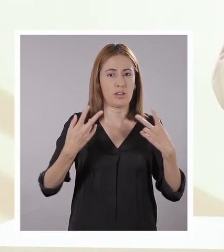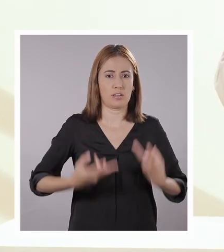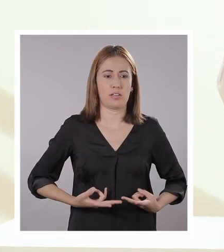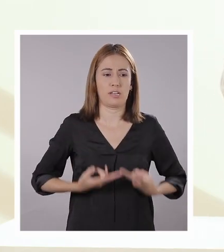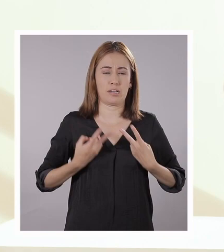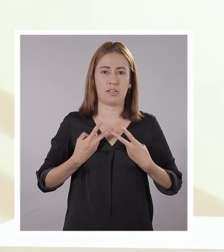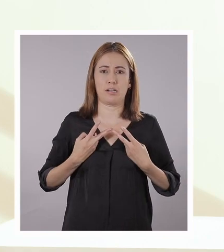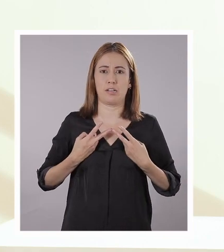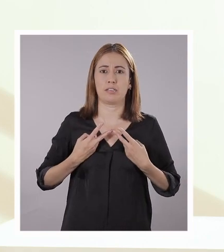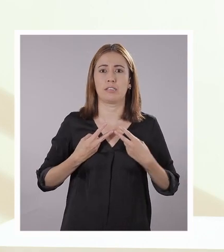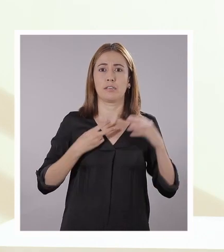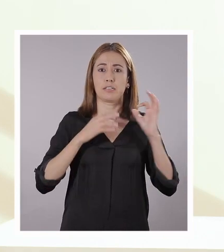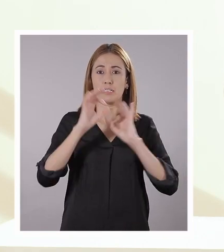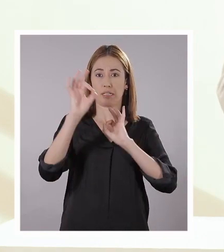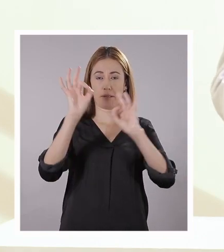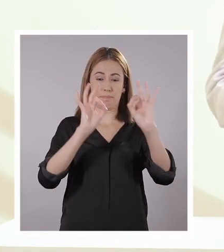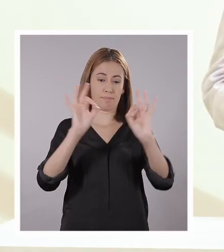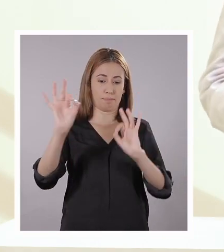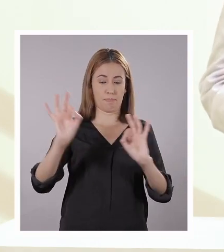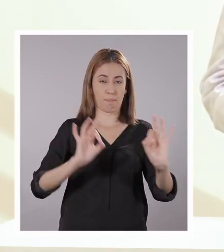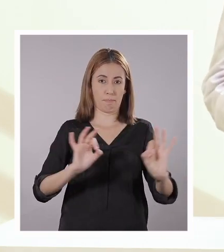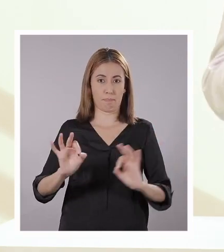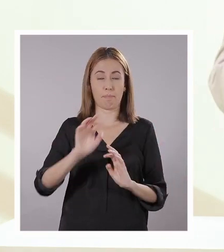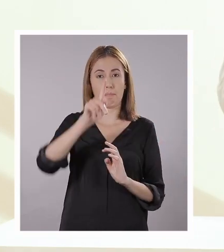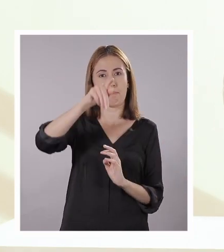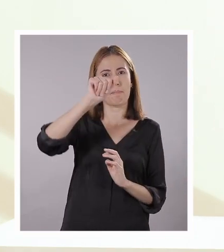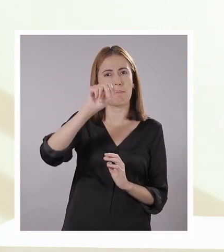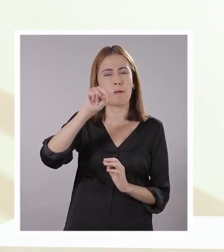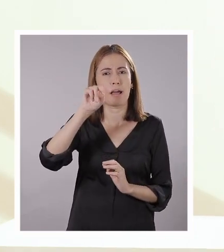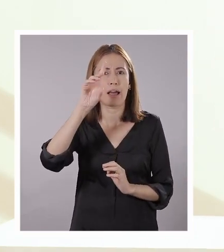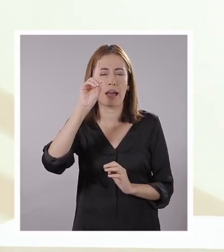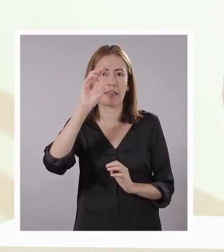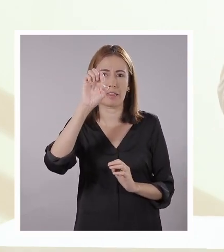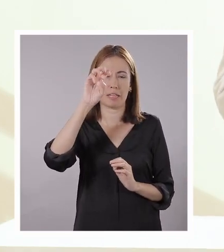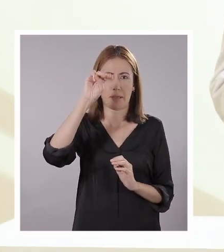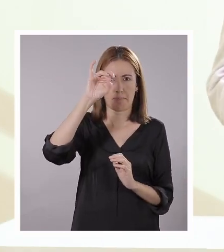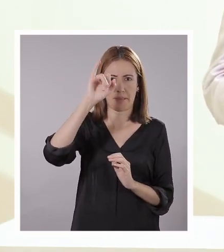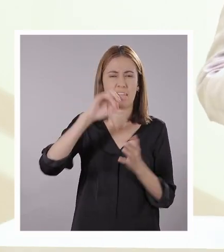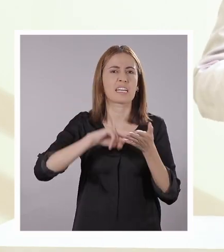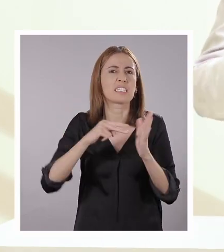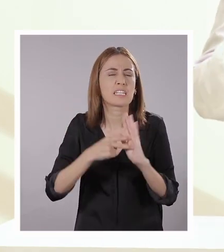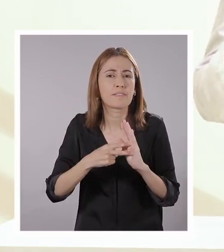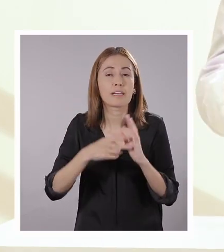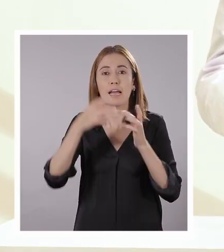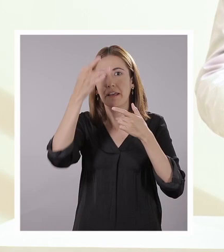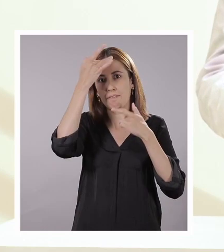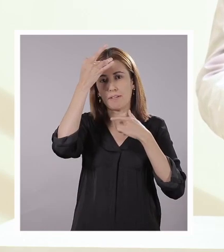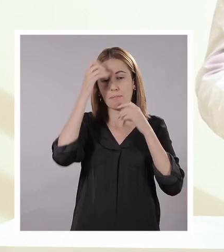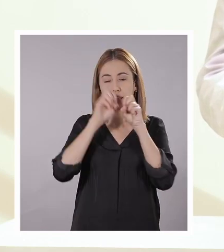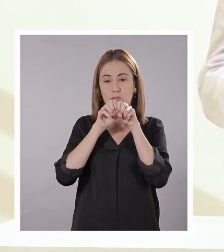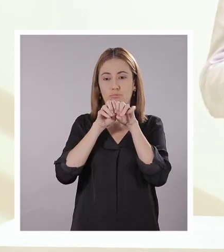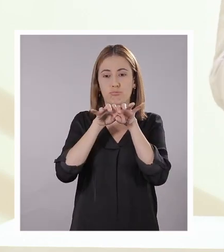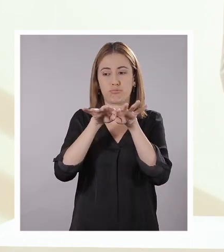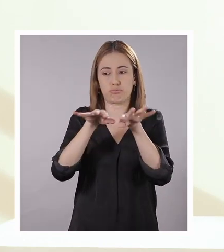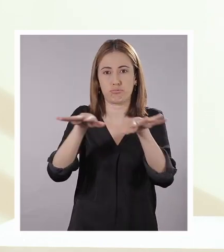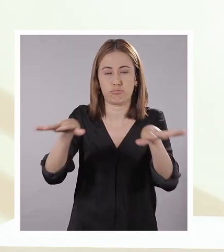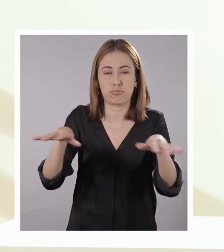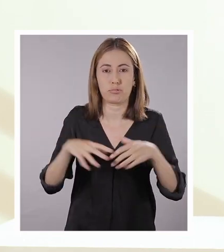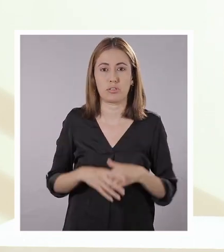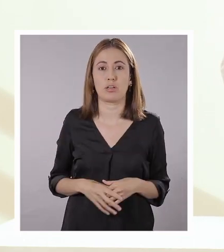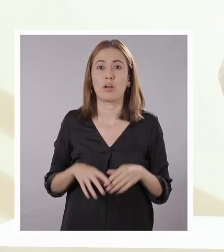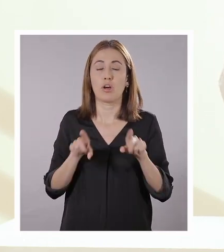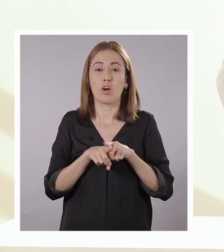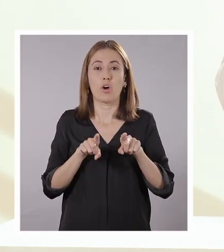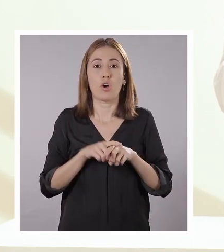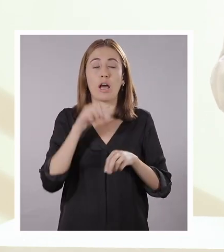viviendo. Estamos en una... pandemia. ¿Qué era una pandemia? Una enfermedad que está regada por todo el mundo. Así que como Pancho acaba